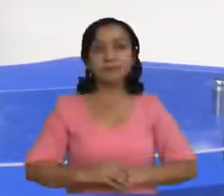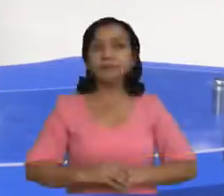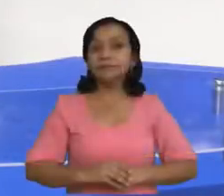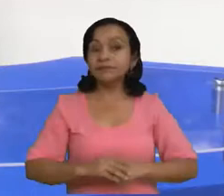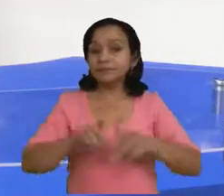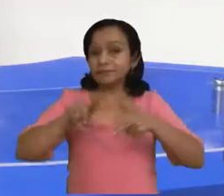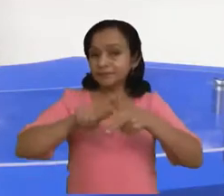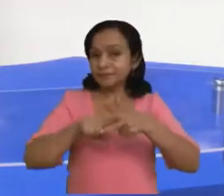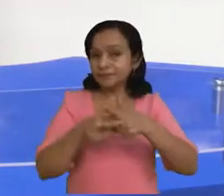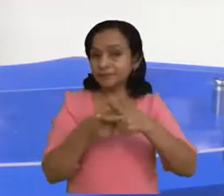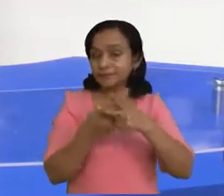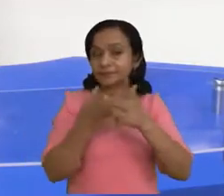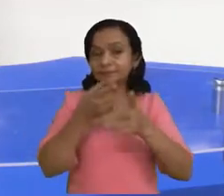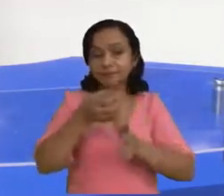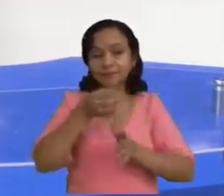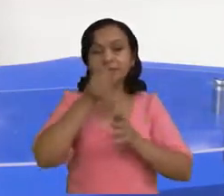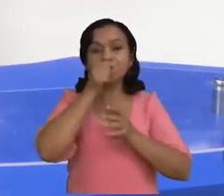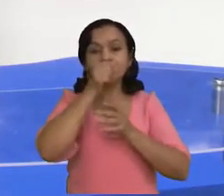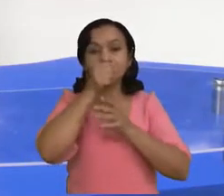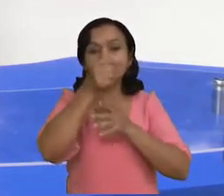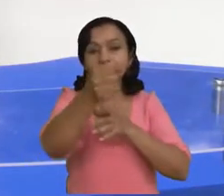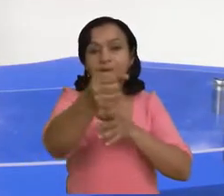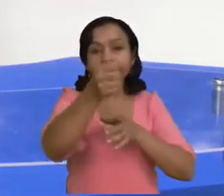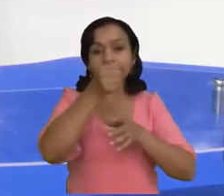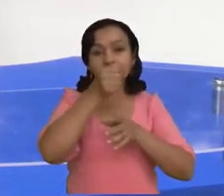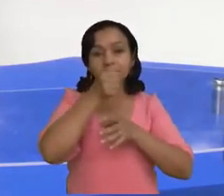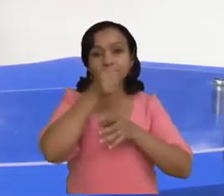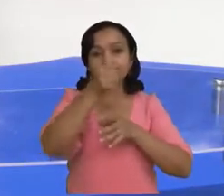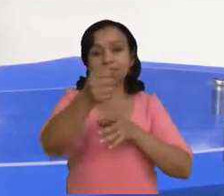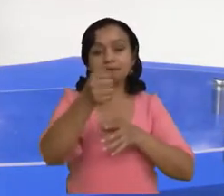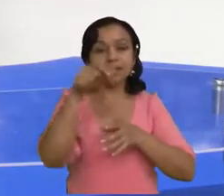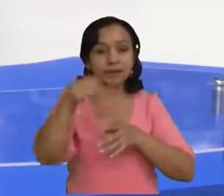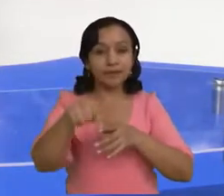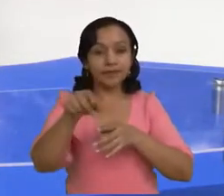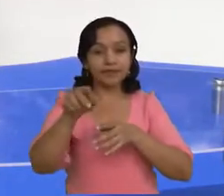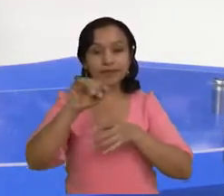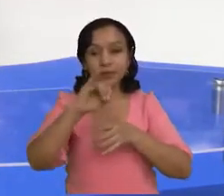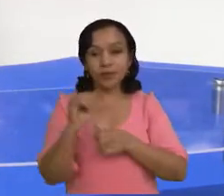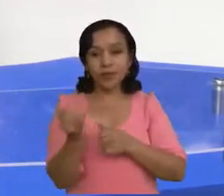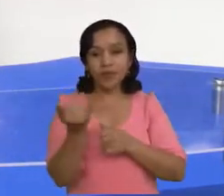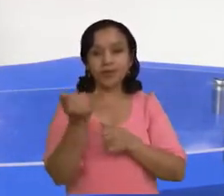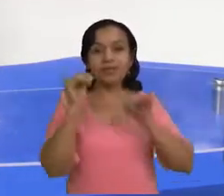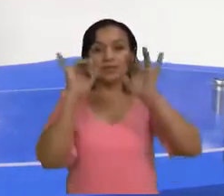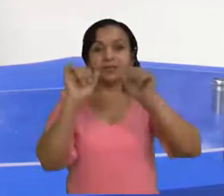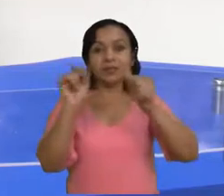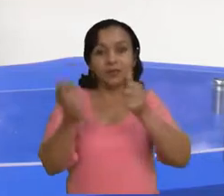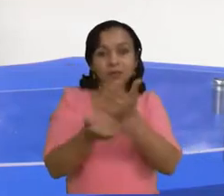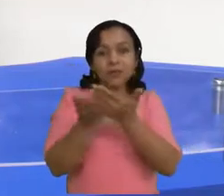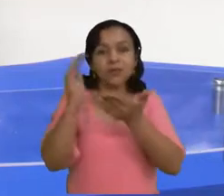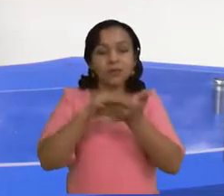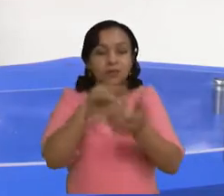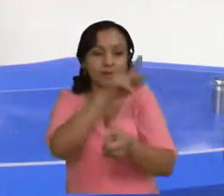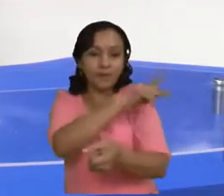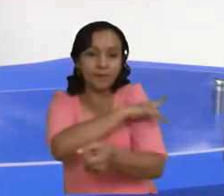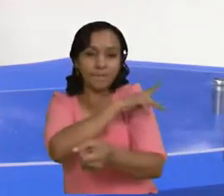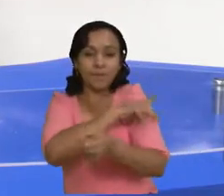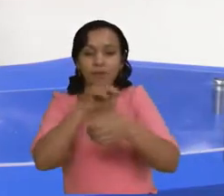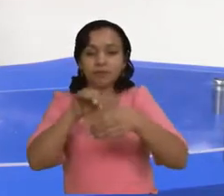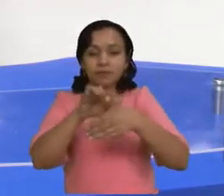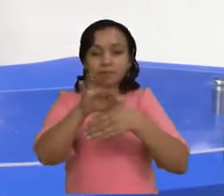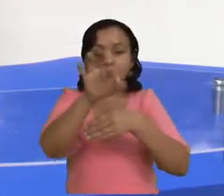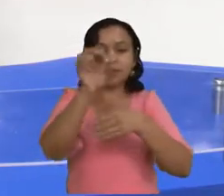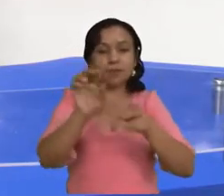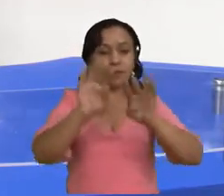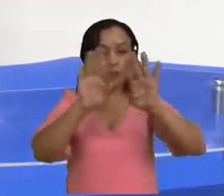Damos inicio a nuestras noticias. Este jueves inicia el lanzamiento de las comisarías de la mujer, Mujeres por la Vida. Así lo anunció este mediodía